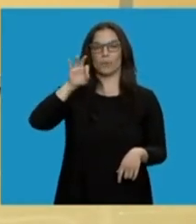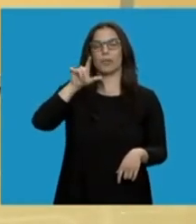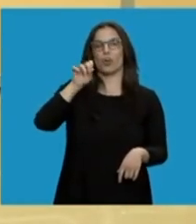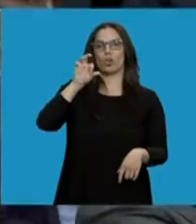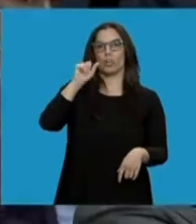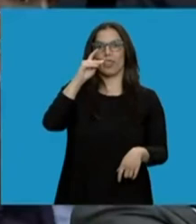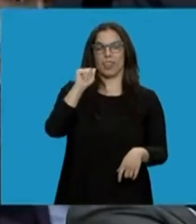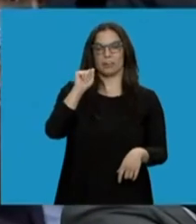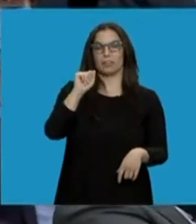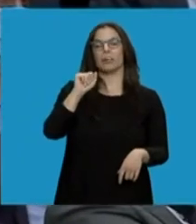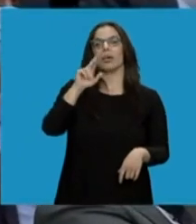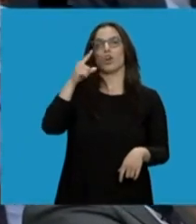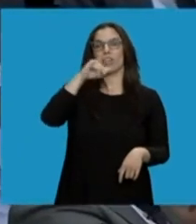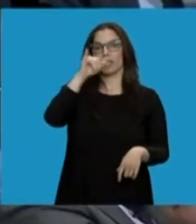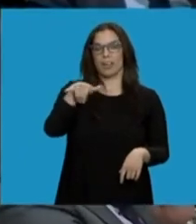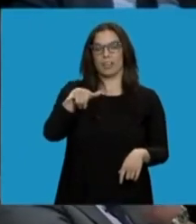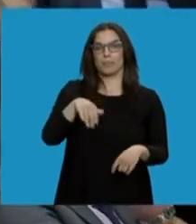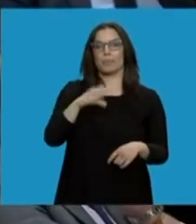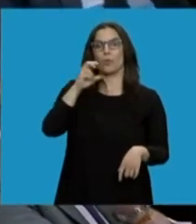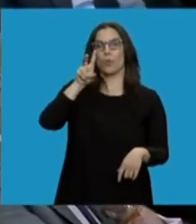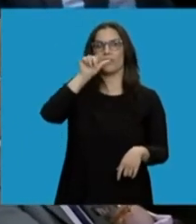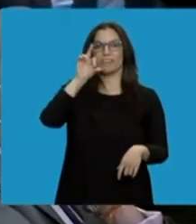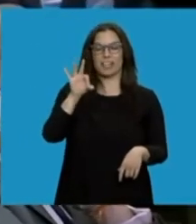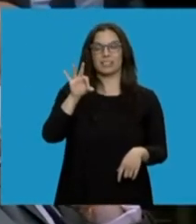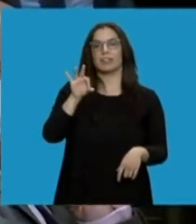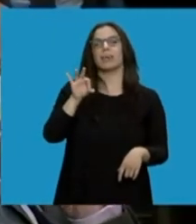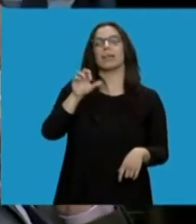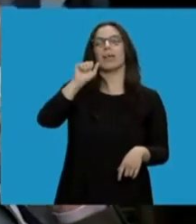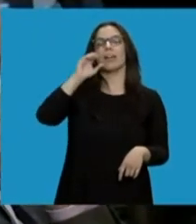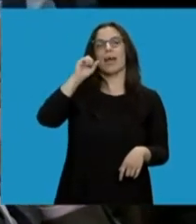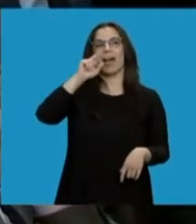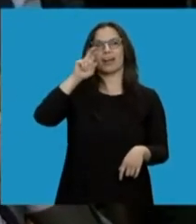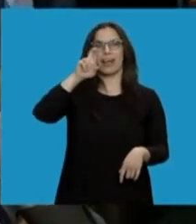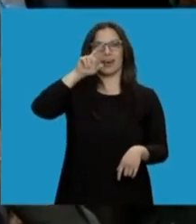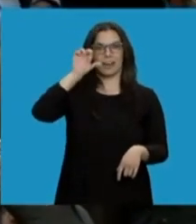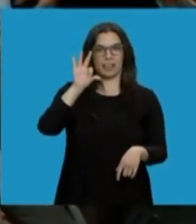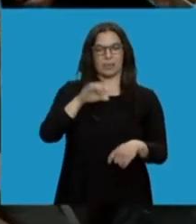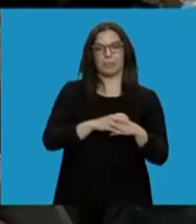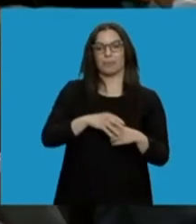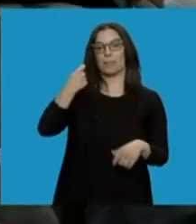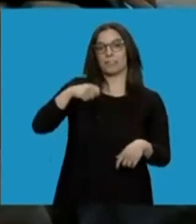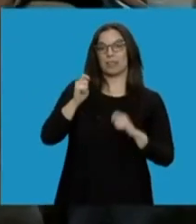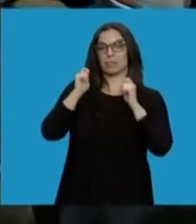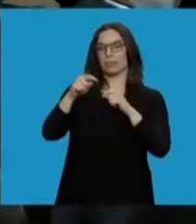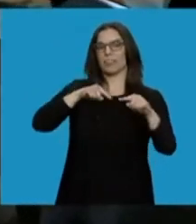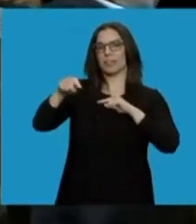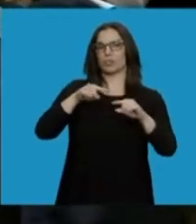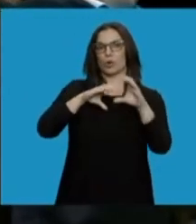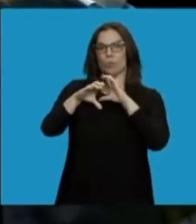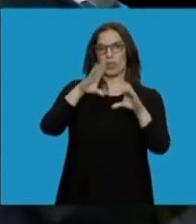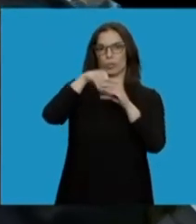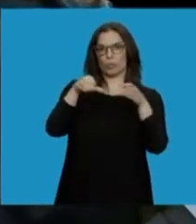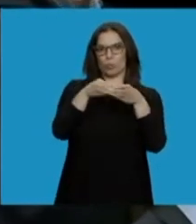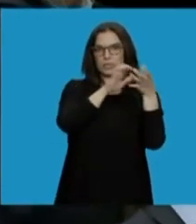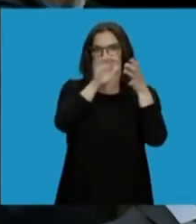Losada, Ruth Rodríguez, Javier Cuevas y Félix Ángel Carreras. Presidiendo el jurado ha estado el director de comunicación de la Junta de Castilla y